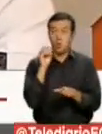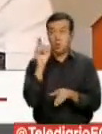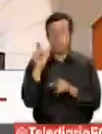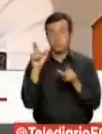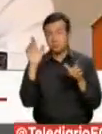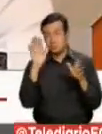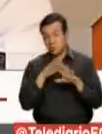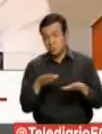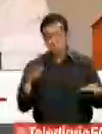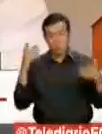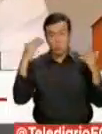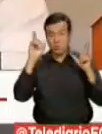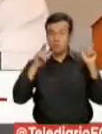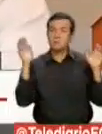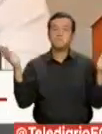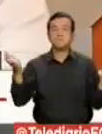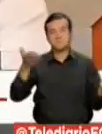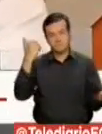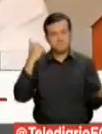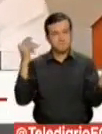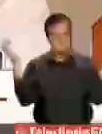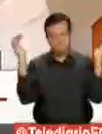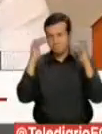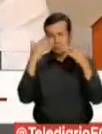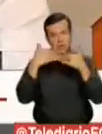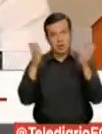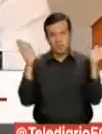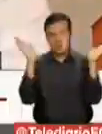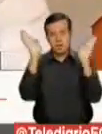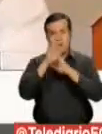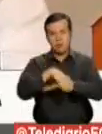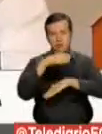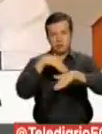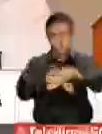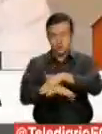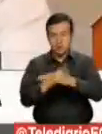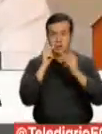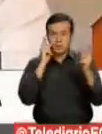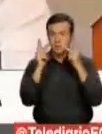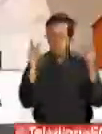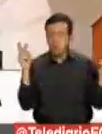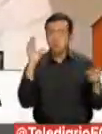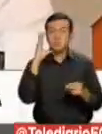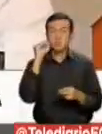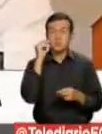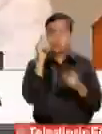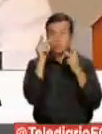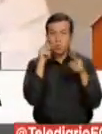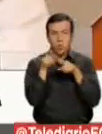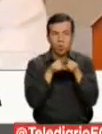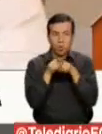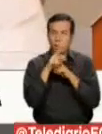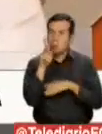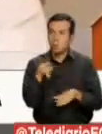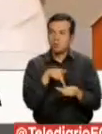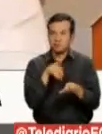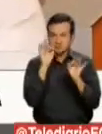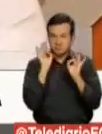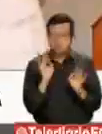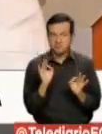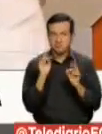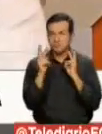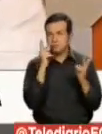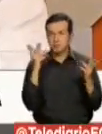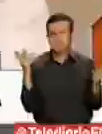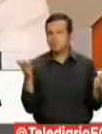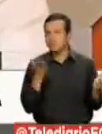sean estudiantes, pueden ir de manera abierta, gratuita, para presenciar y tener esta experiencia de ver una competencia profesional, cómo